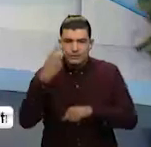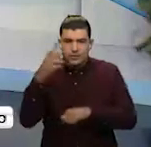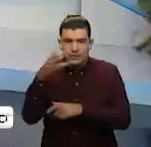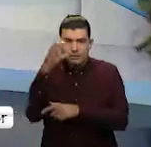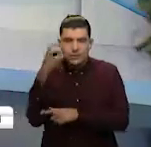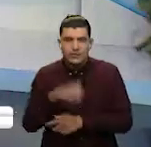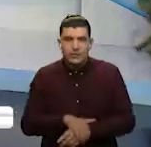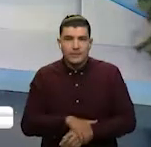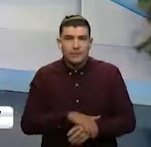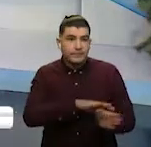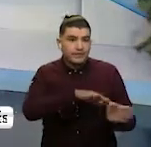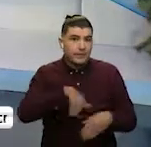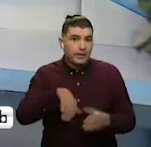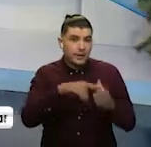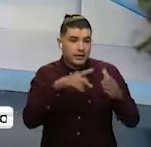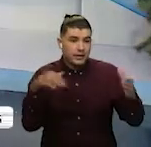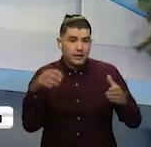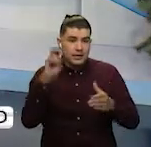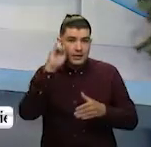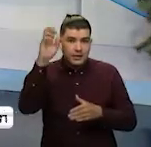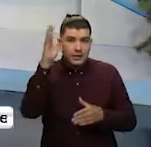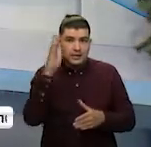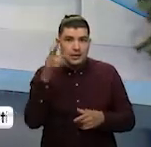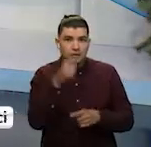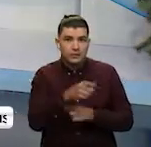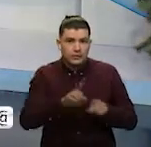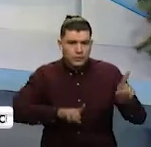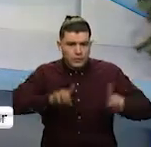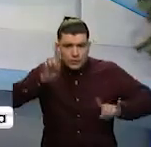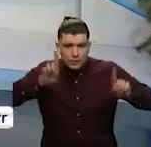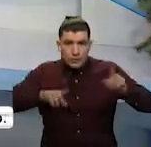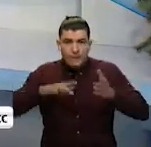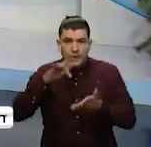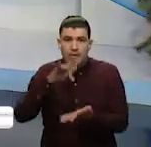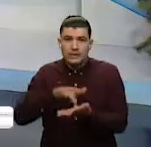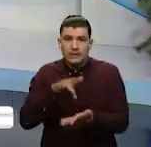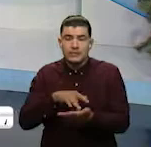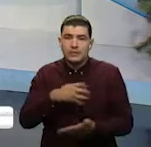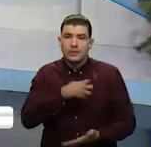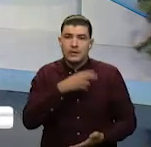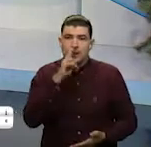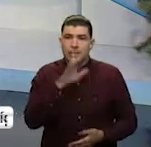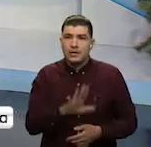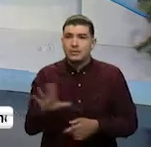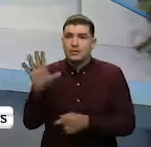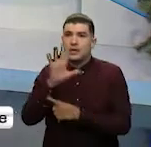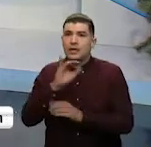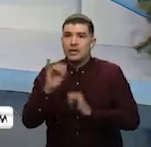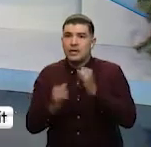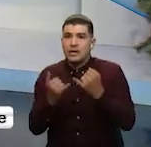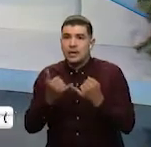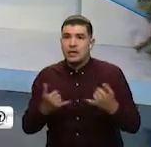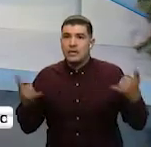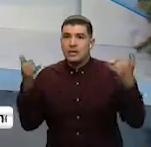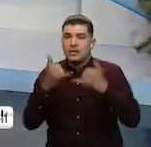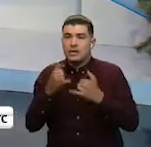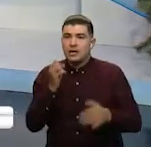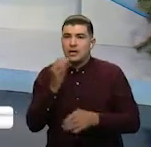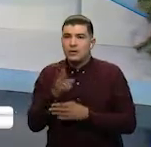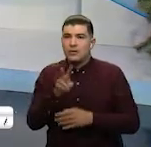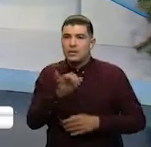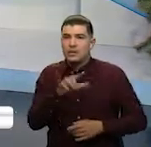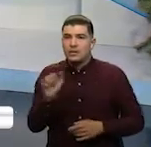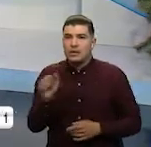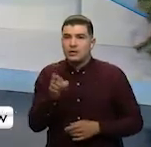y nadadores nortesantandereanos en la modalidad de carreras participarán del torneo nacional interclubes que se disputará en villavicencio del